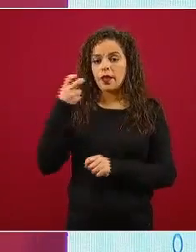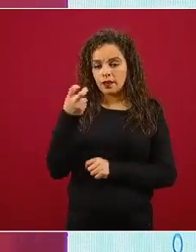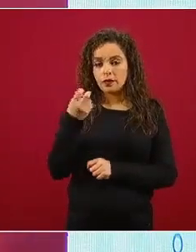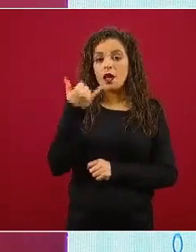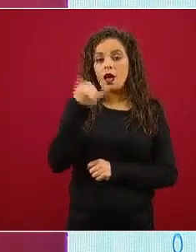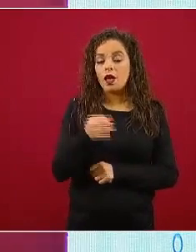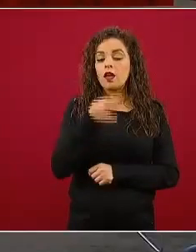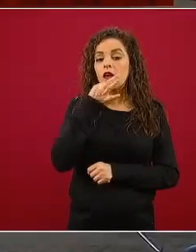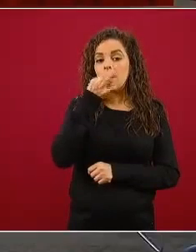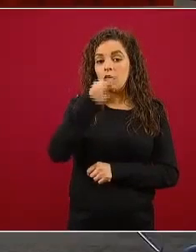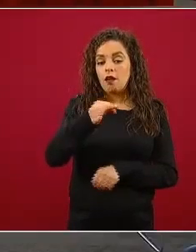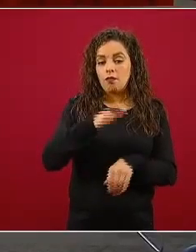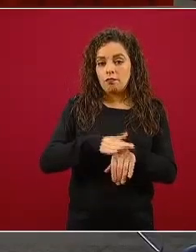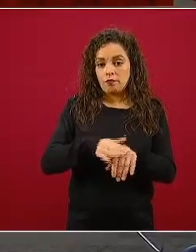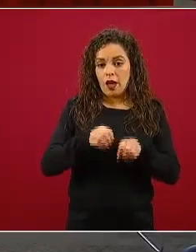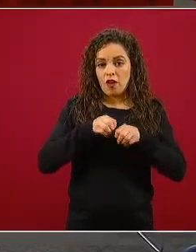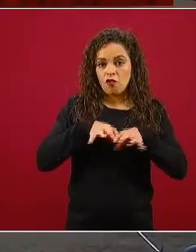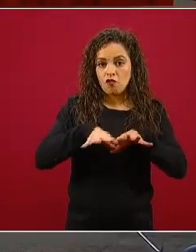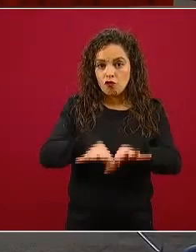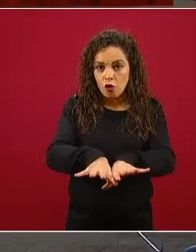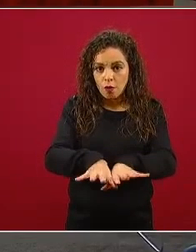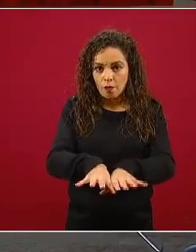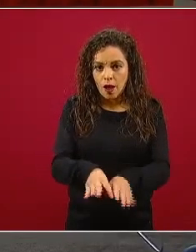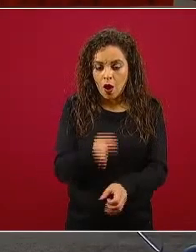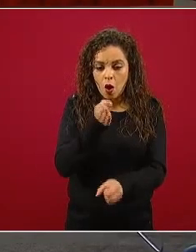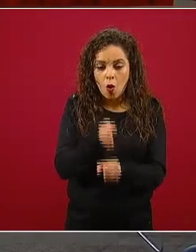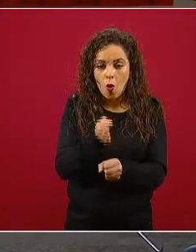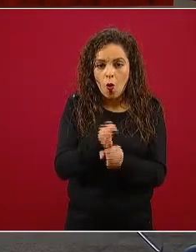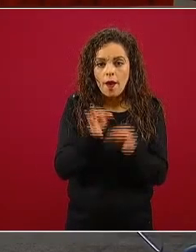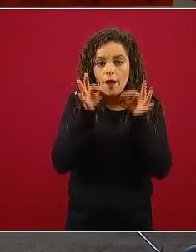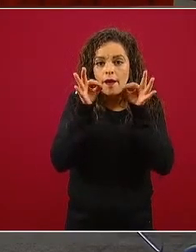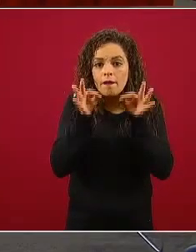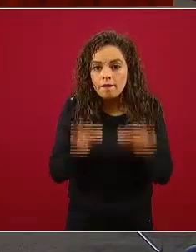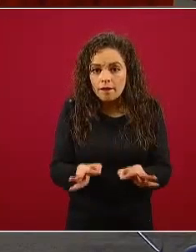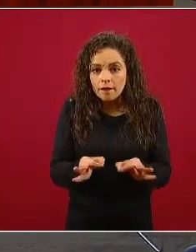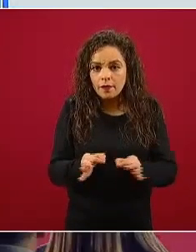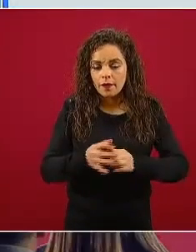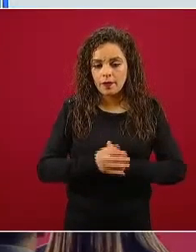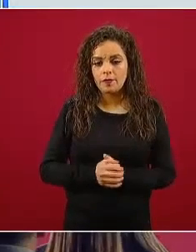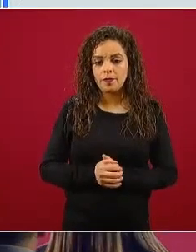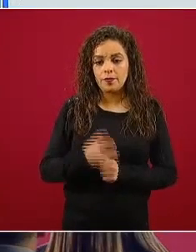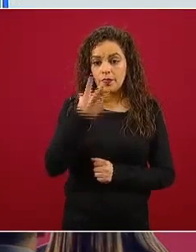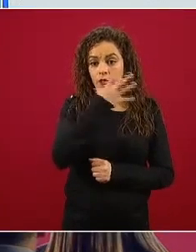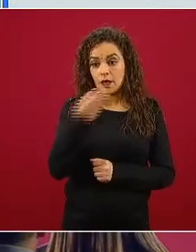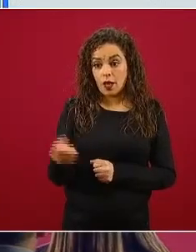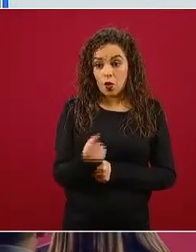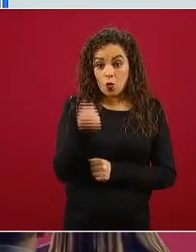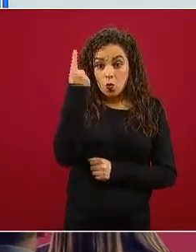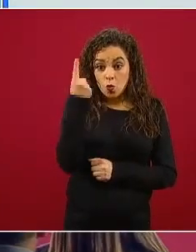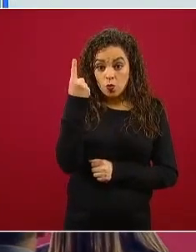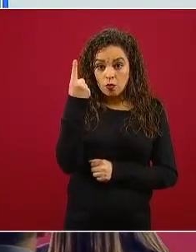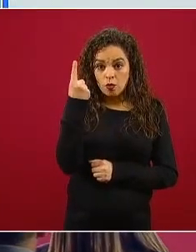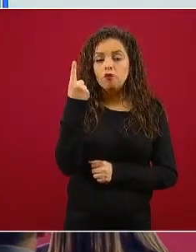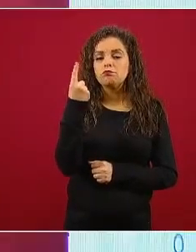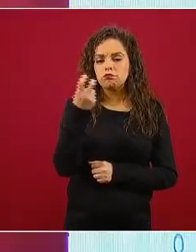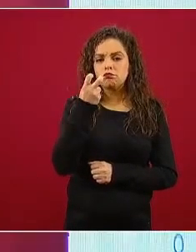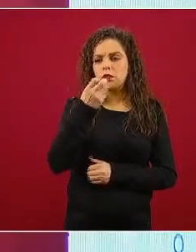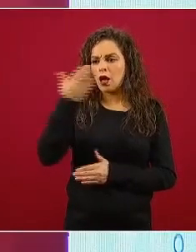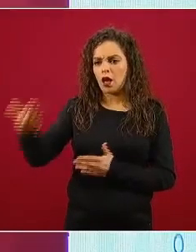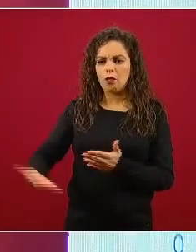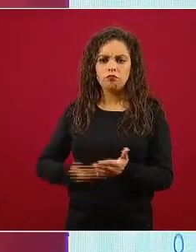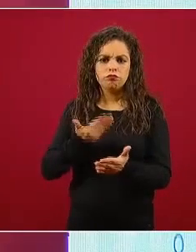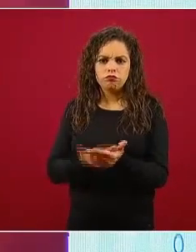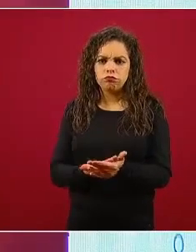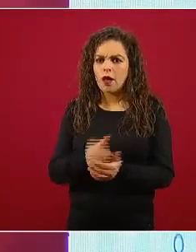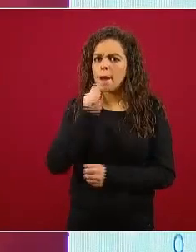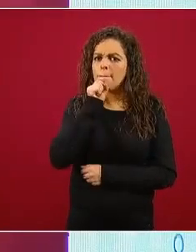ejemplo de ayer tuvimos esta suma de notificaciones, 501, y fue el momento de presentarla como lo hemos hecho todos los